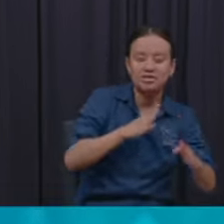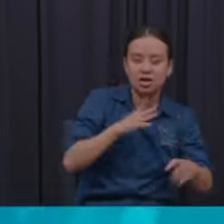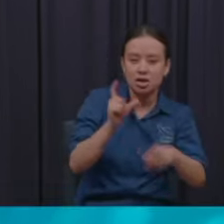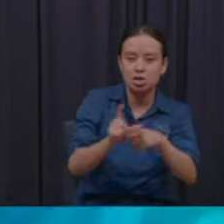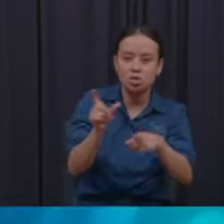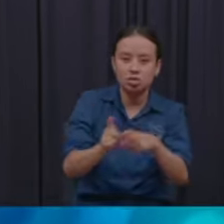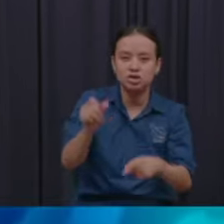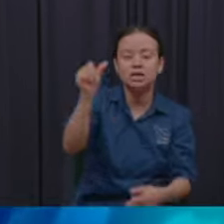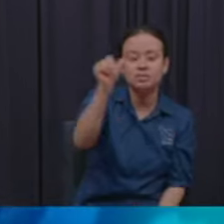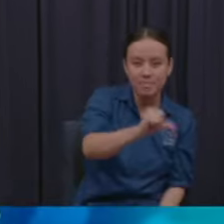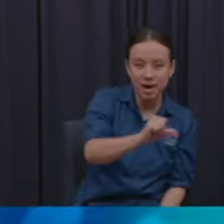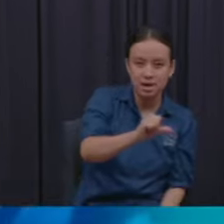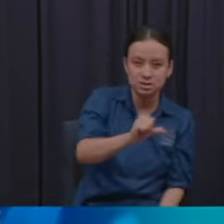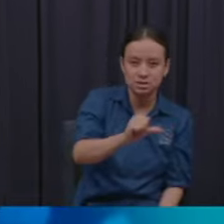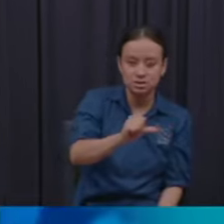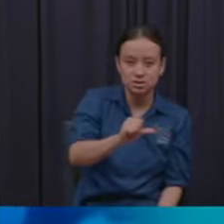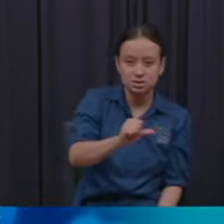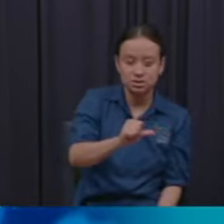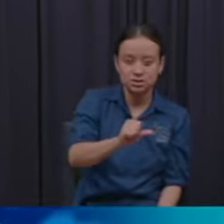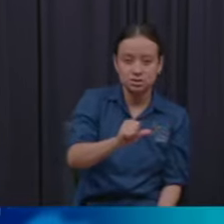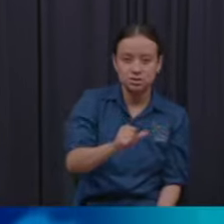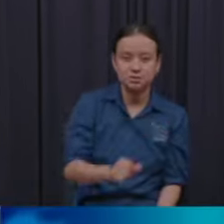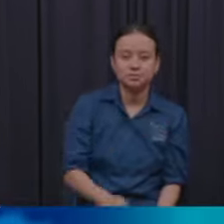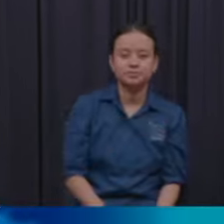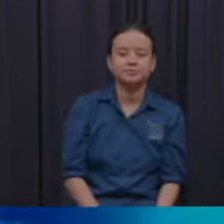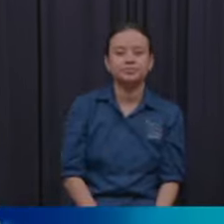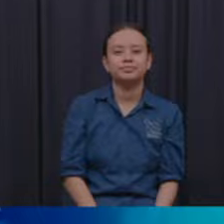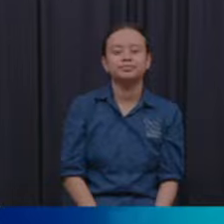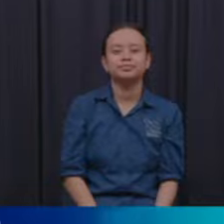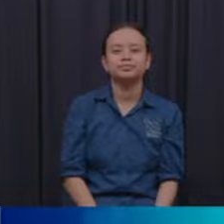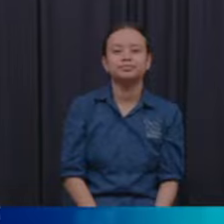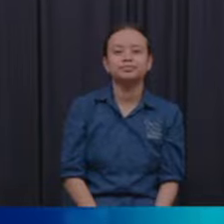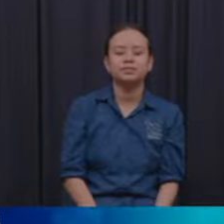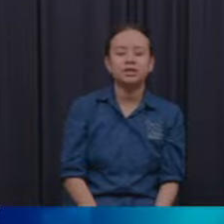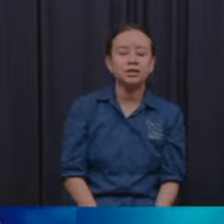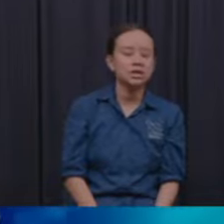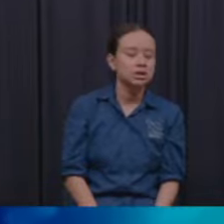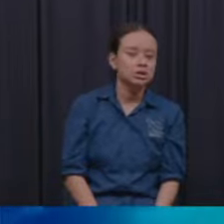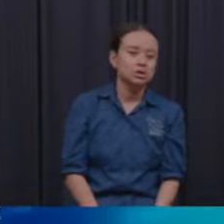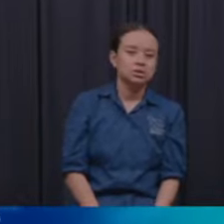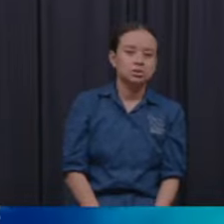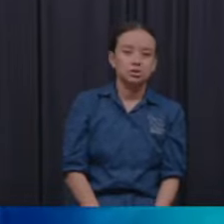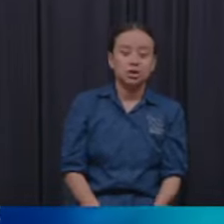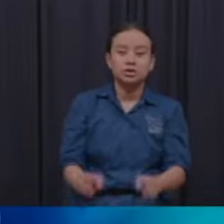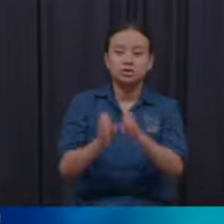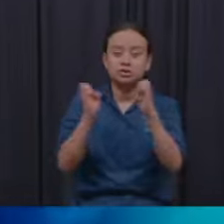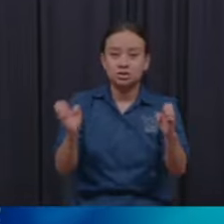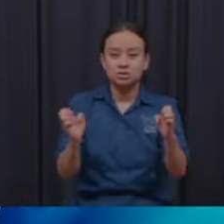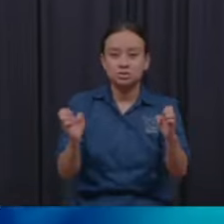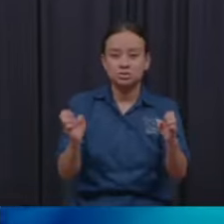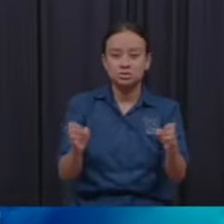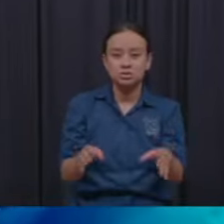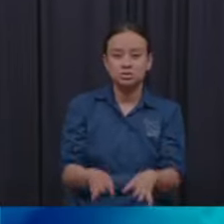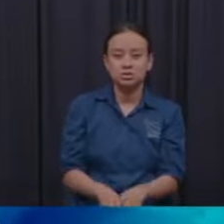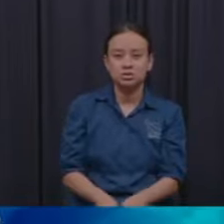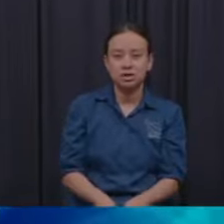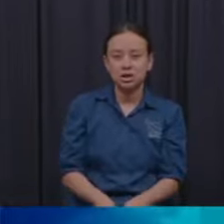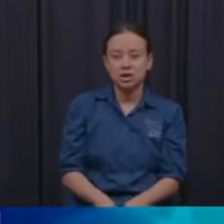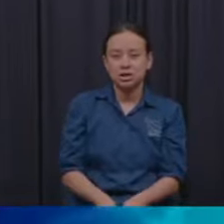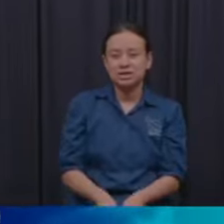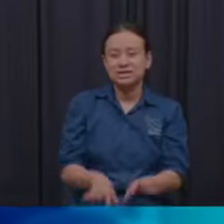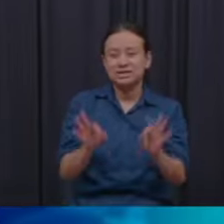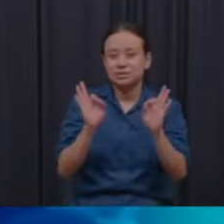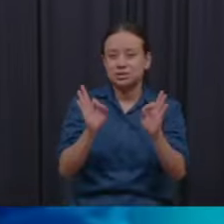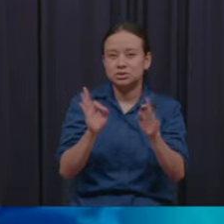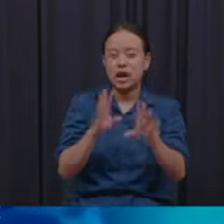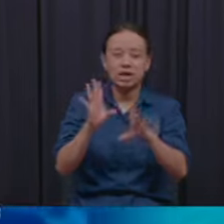algo como plaga ha aparecido en mi casa. Pastor, quiero decirle que algo raro está pasando en mi